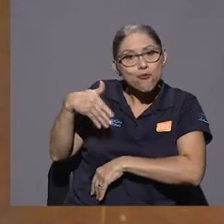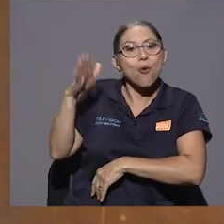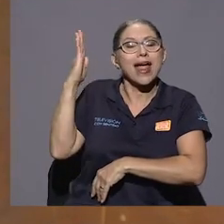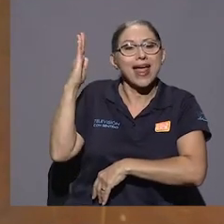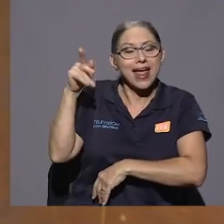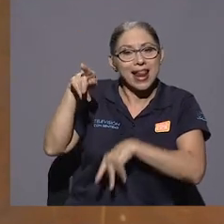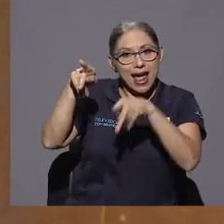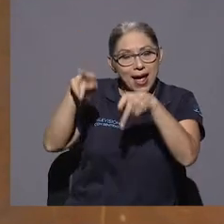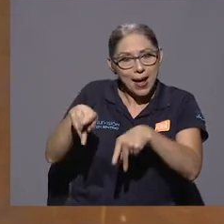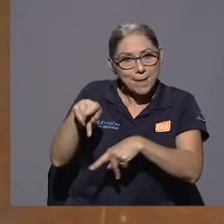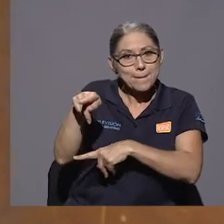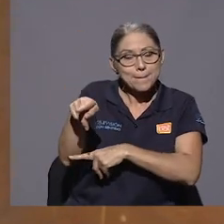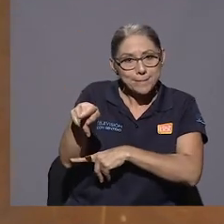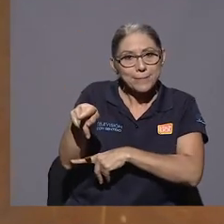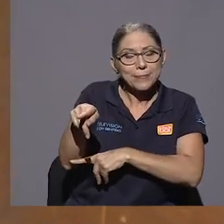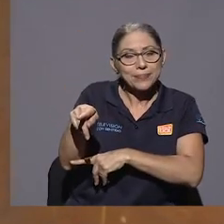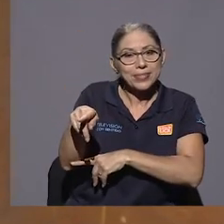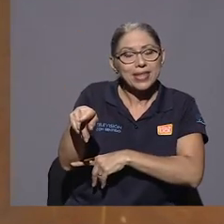la que